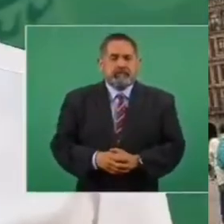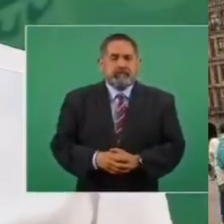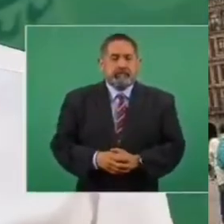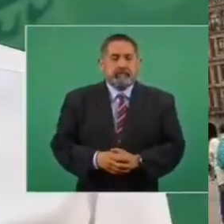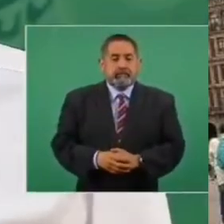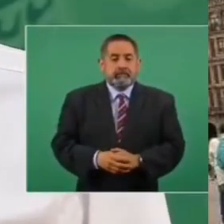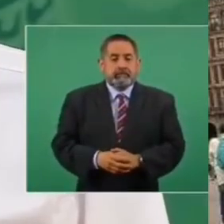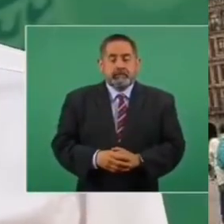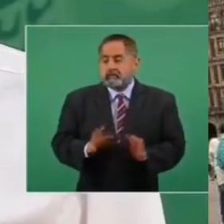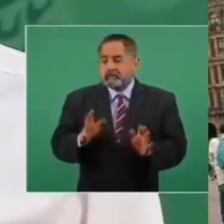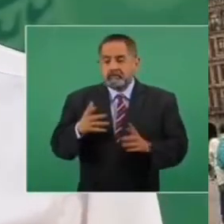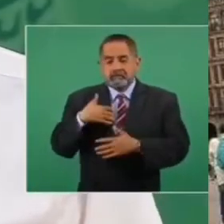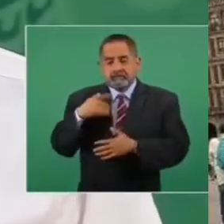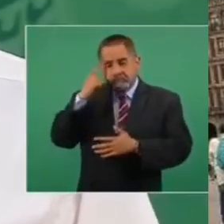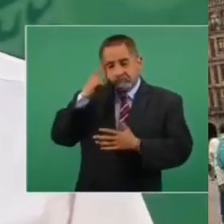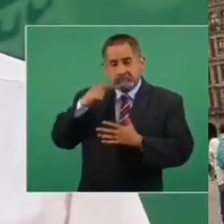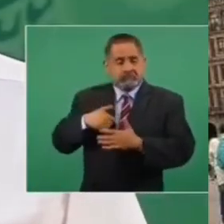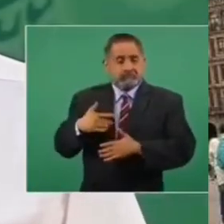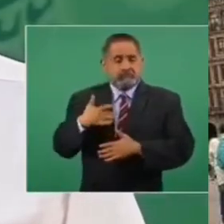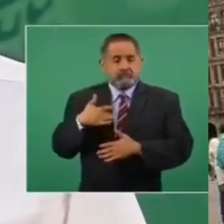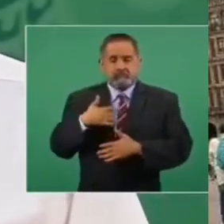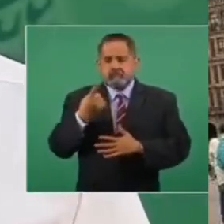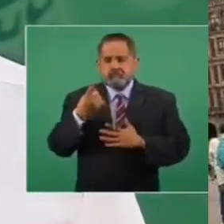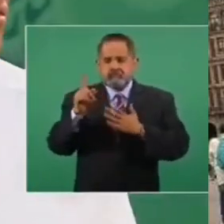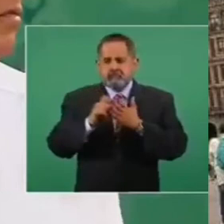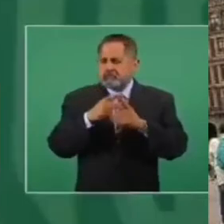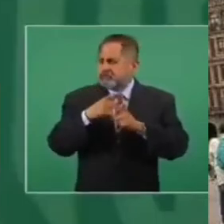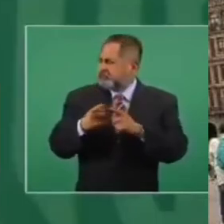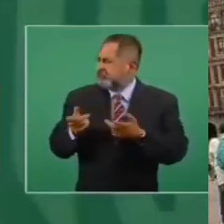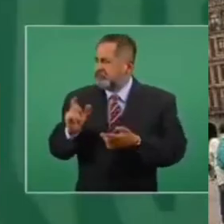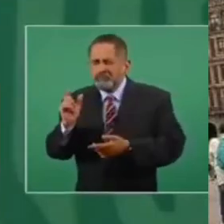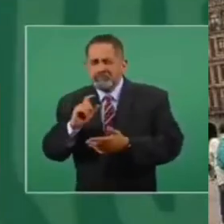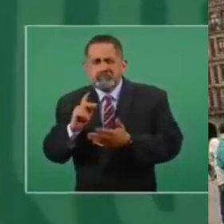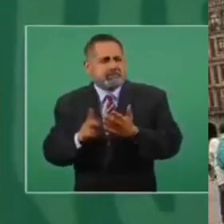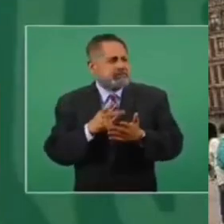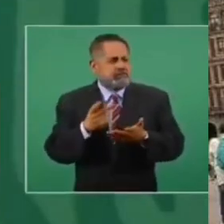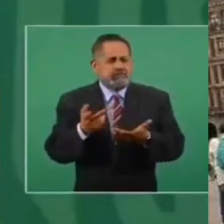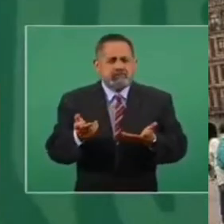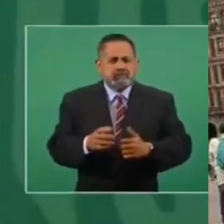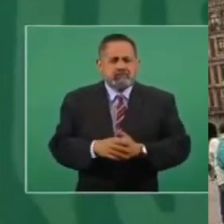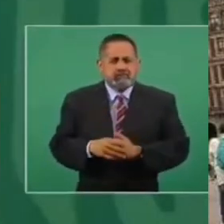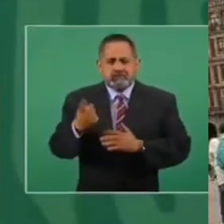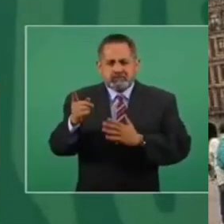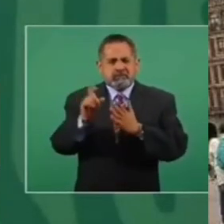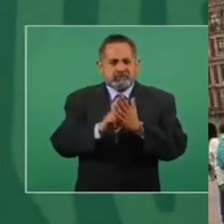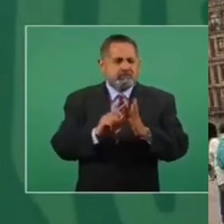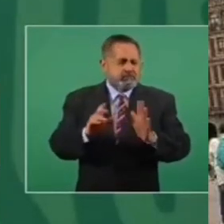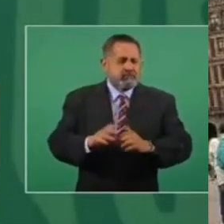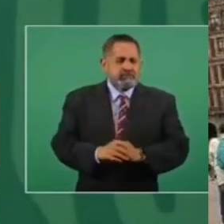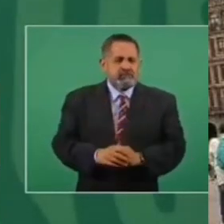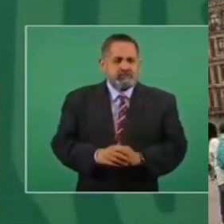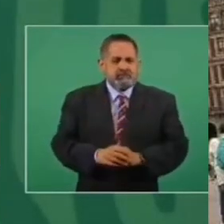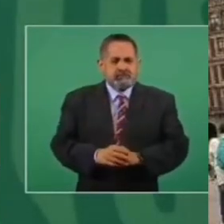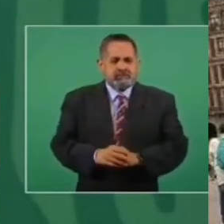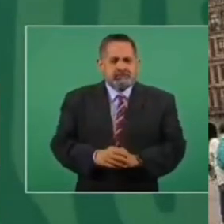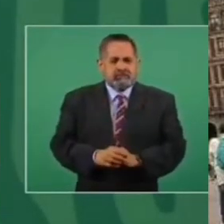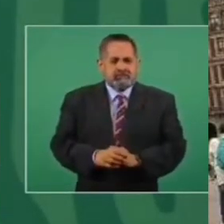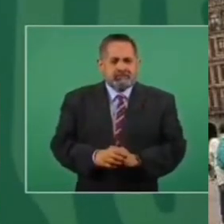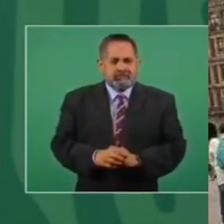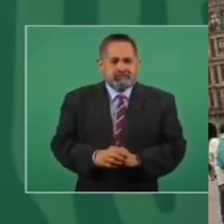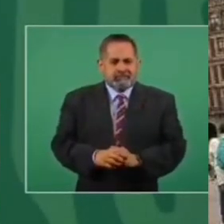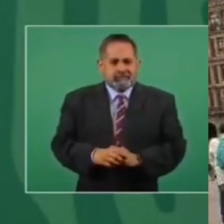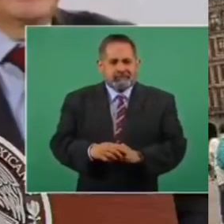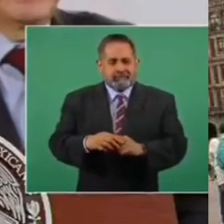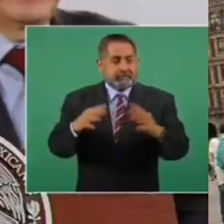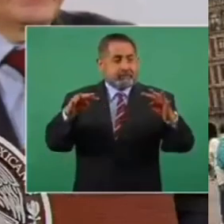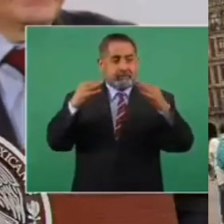Pues yo creo que mes y medio, ¿no? ¿Va a ser aquí también? Un mes. ¿Aquí también? No, ya